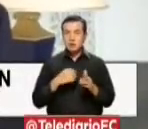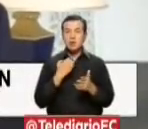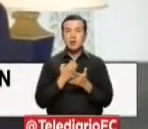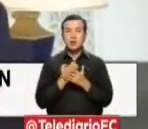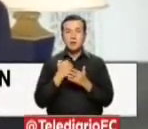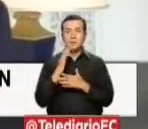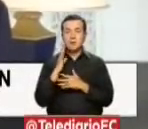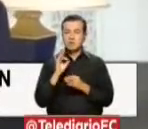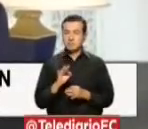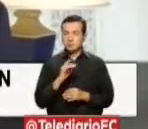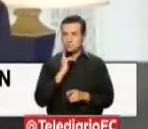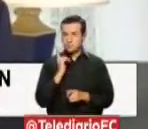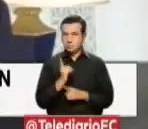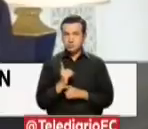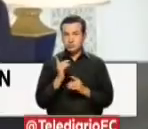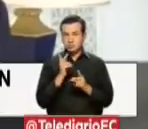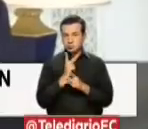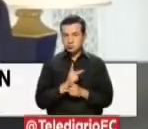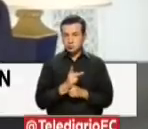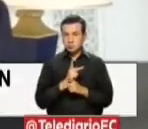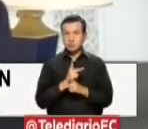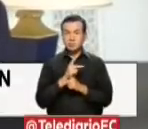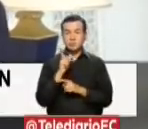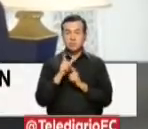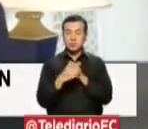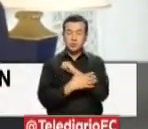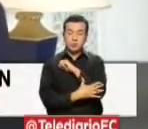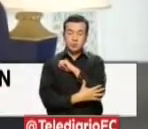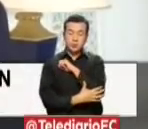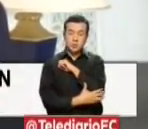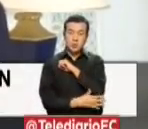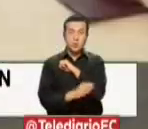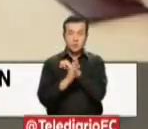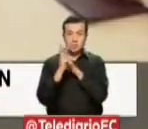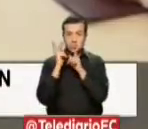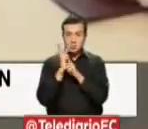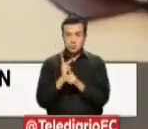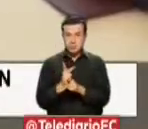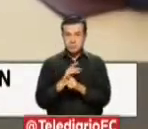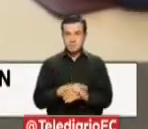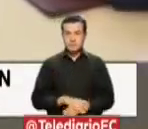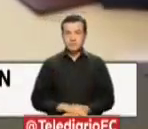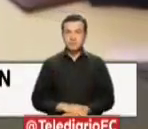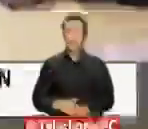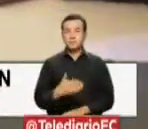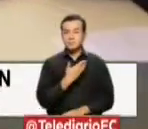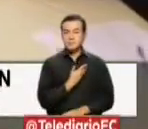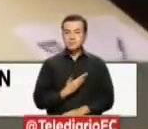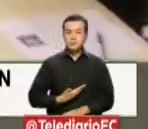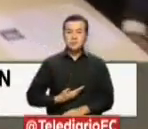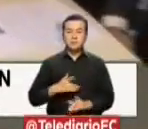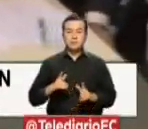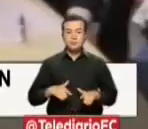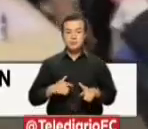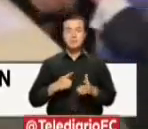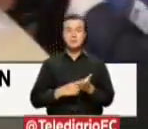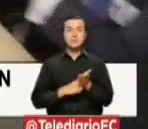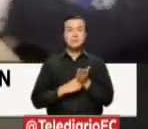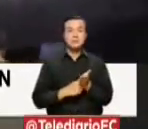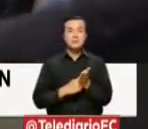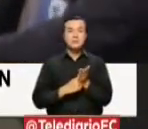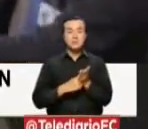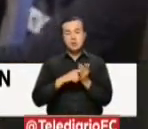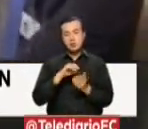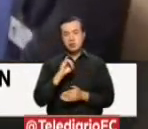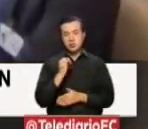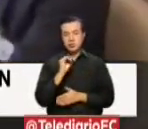economía más sólida y en protección de los más pobres y los más vulnerables del Ecuador. Al presidente Moreno lo acompañaron en esa reunión el canciller